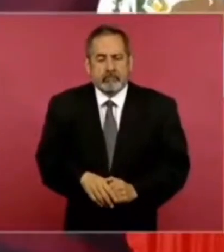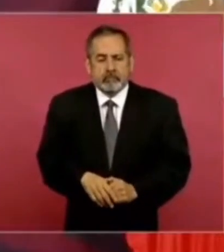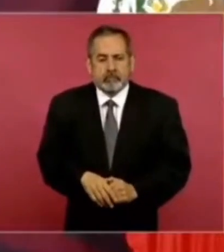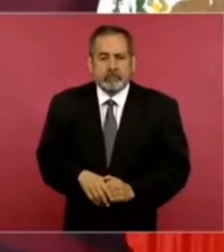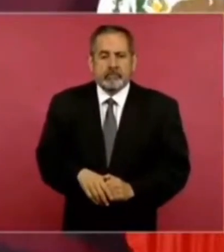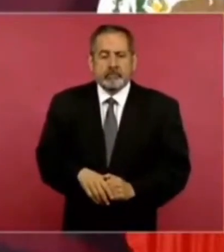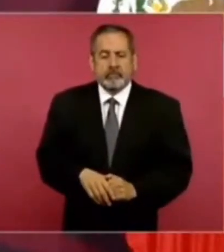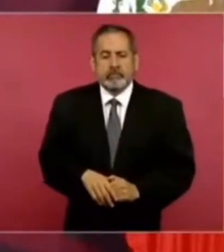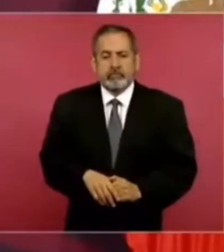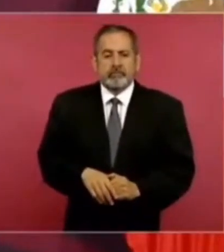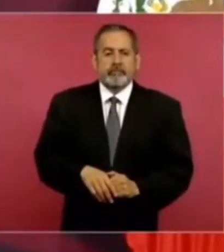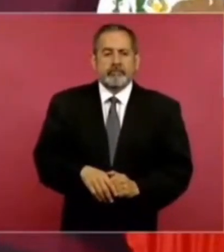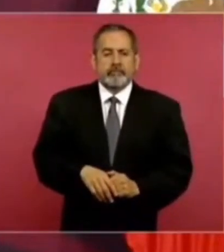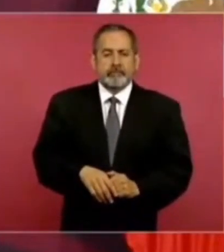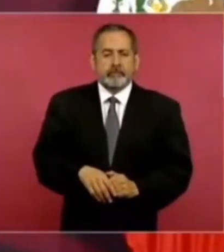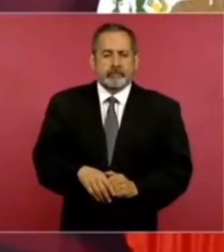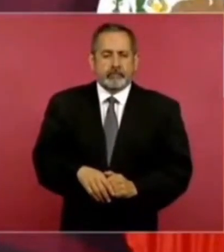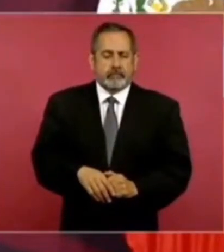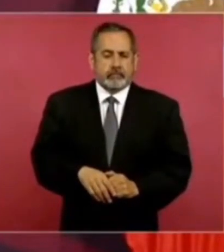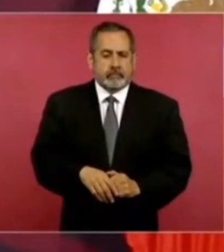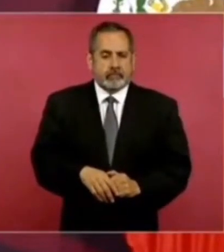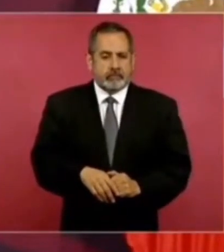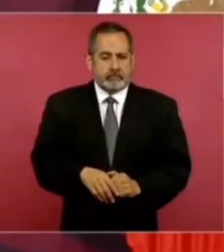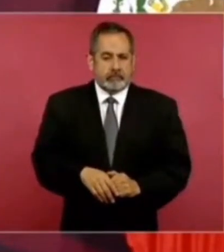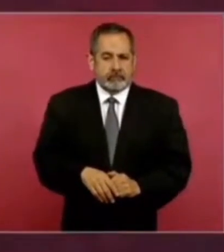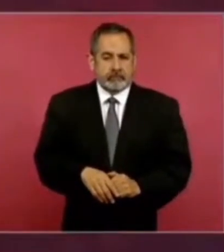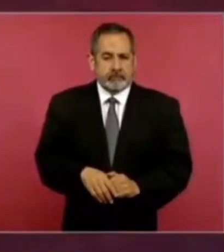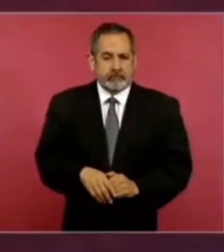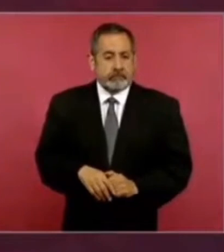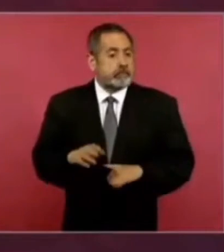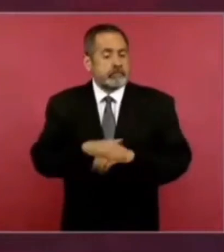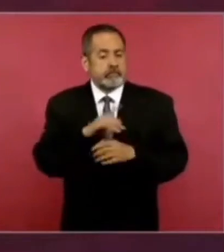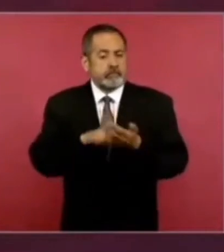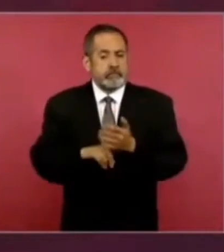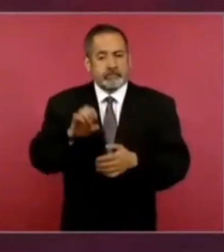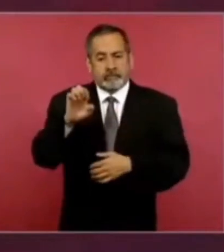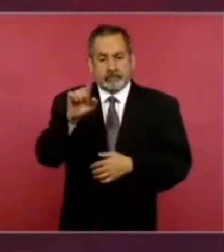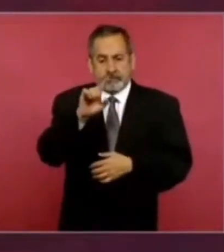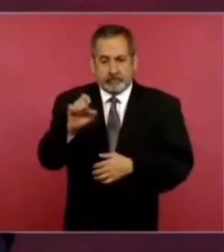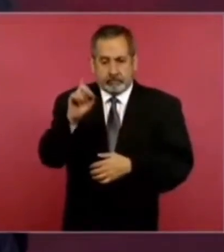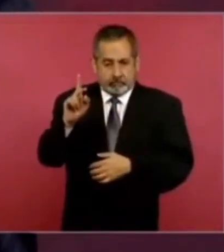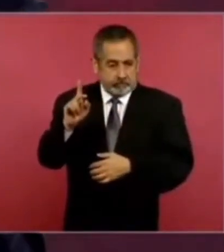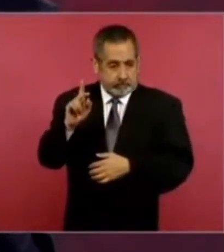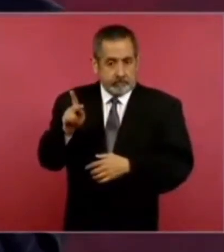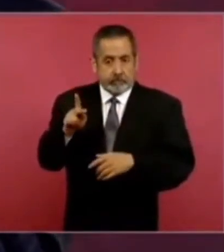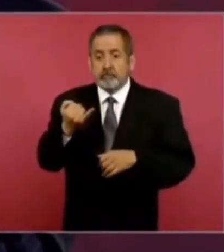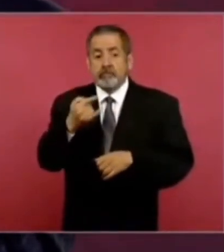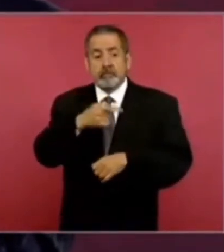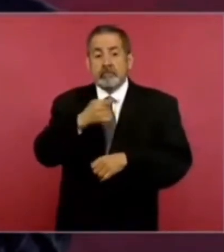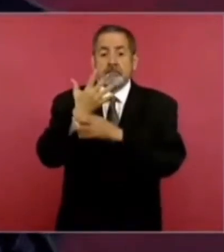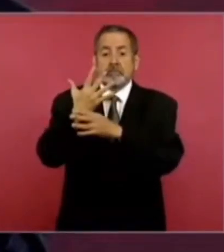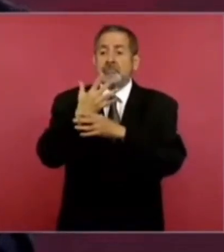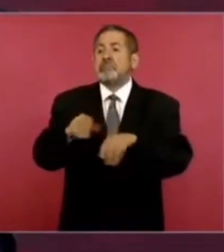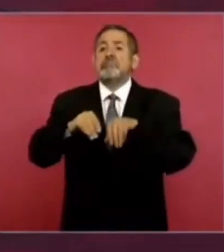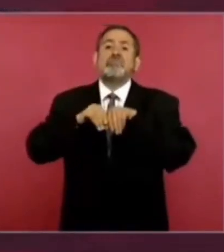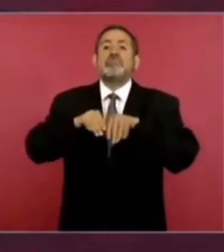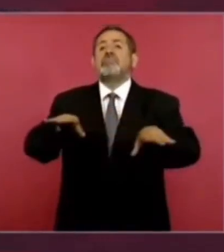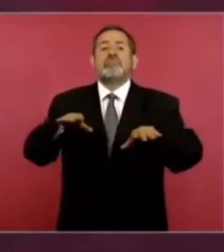los siguen administrando las empresas extranjeras y hasta los maquinistas eran extranjeros,